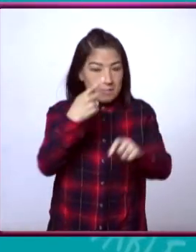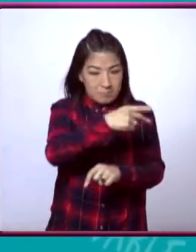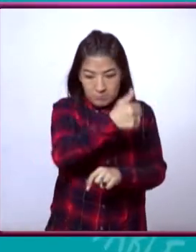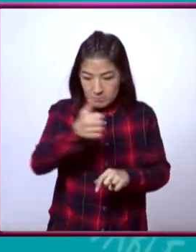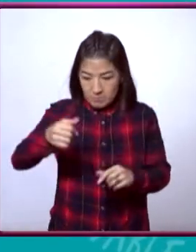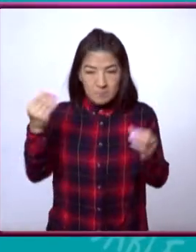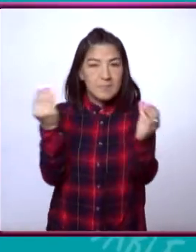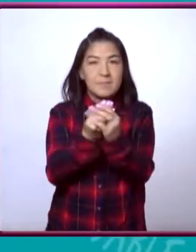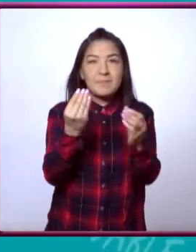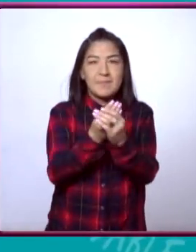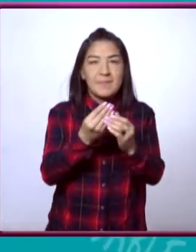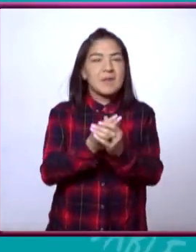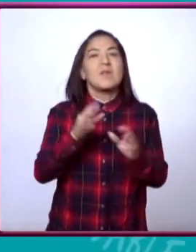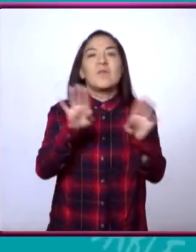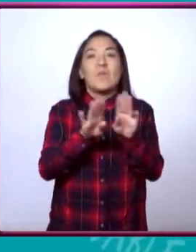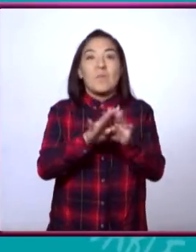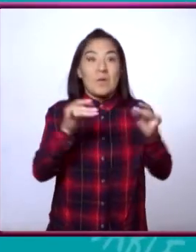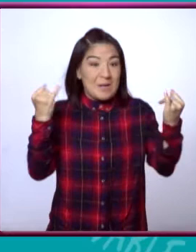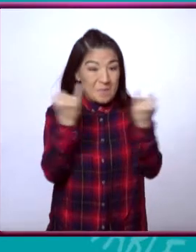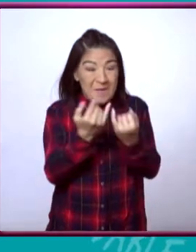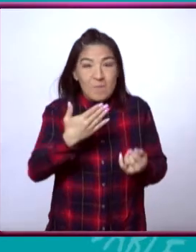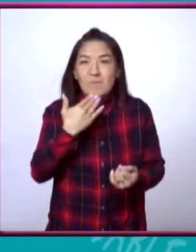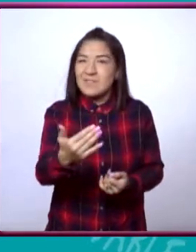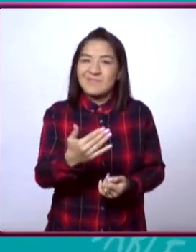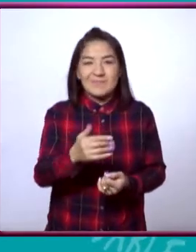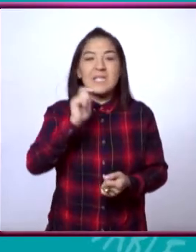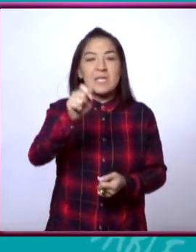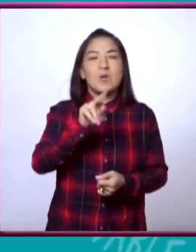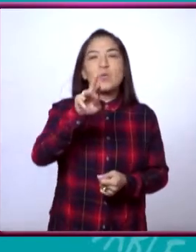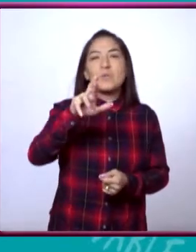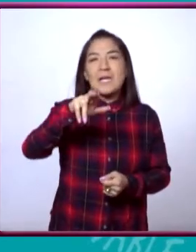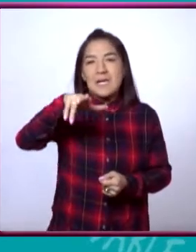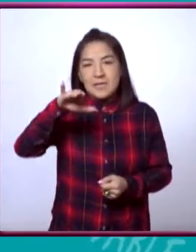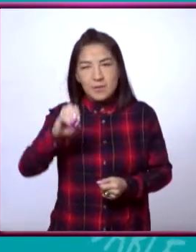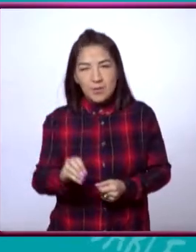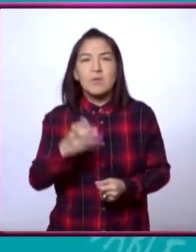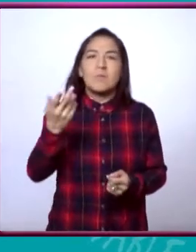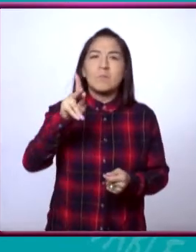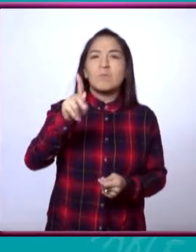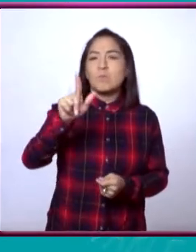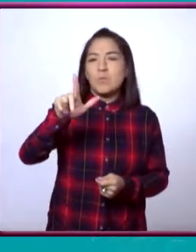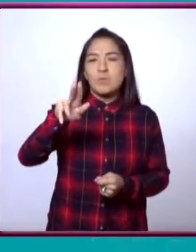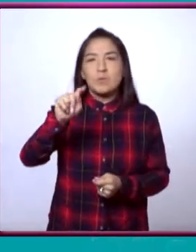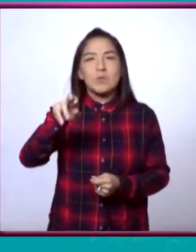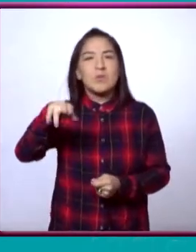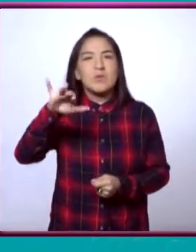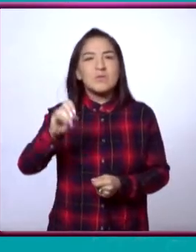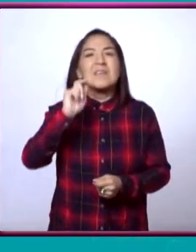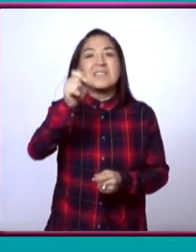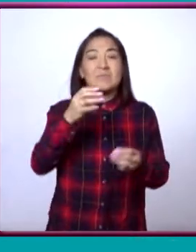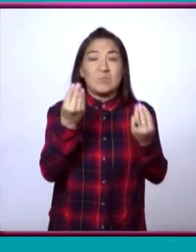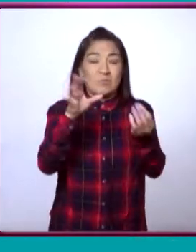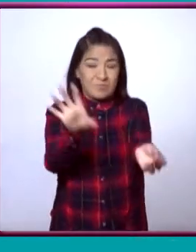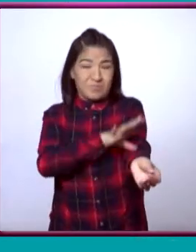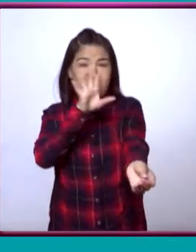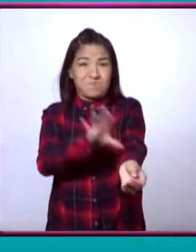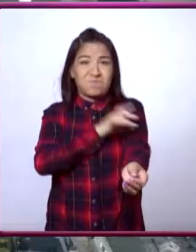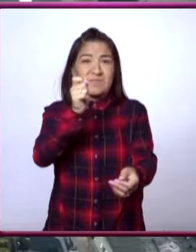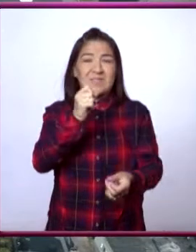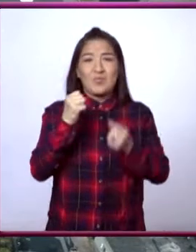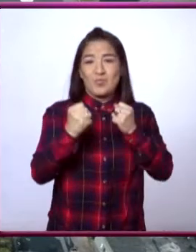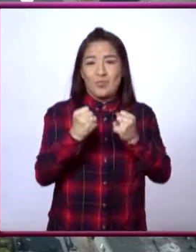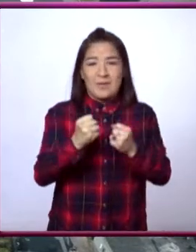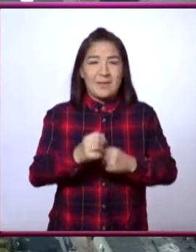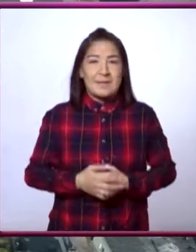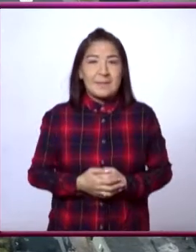algunos elementos son inestables, como los del uranio o los del plutonio, que emiten mucha radiación.